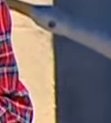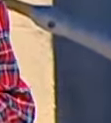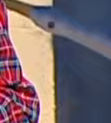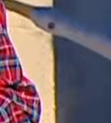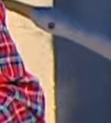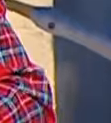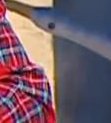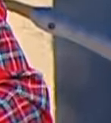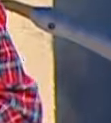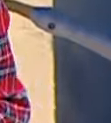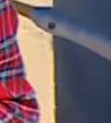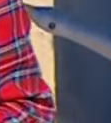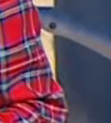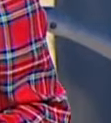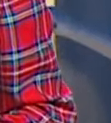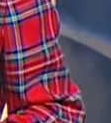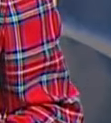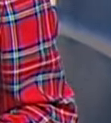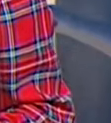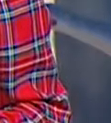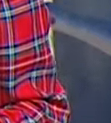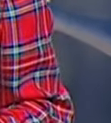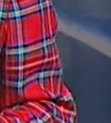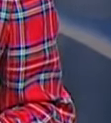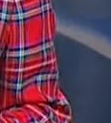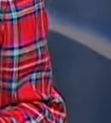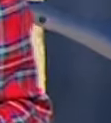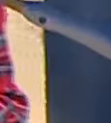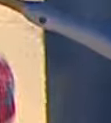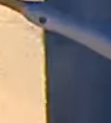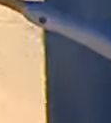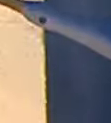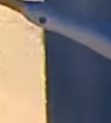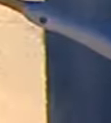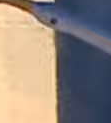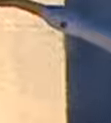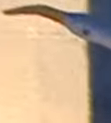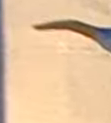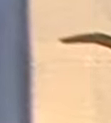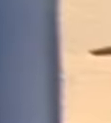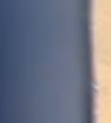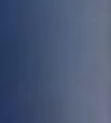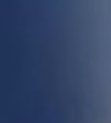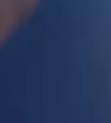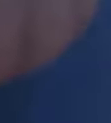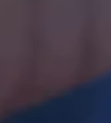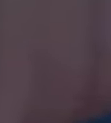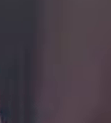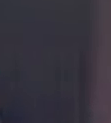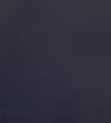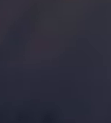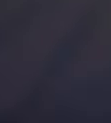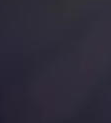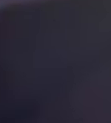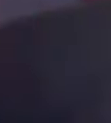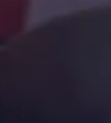la oportunidad, ya saben, de tener hasta 8 los participantes. Me voy a acercar un poquito porque me gustaría saludar desde